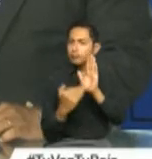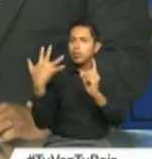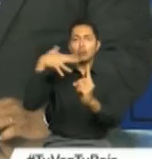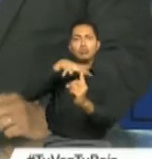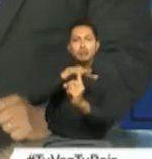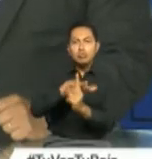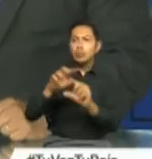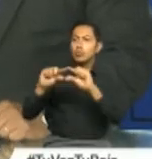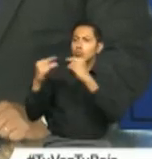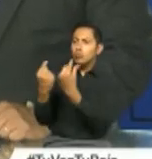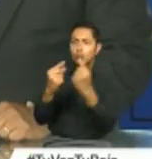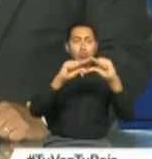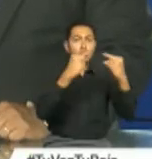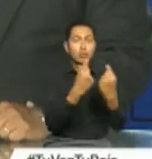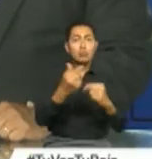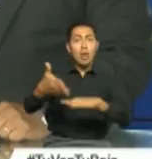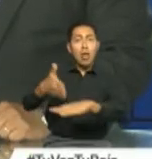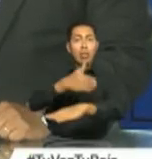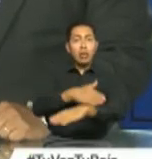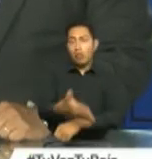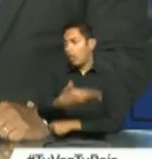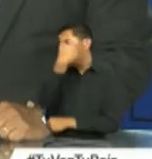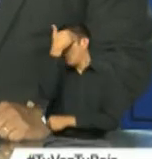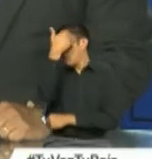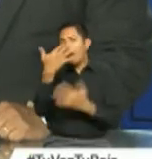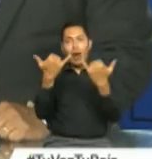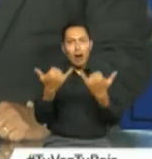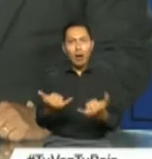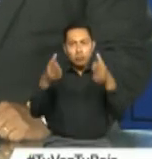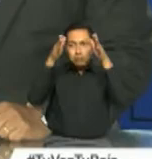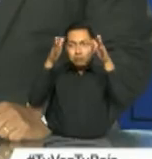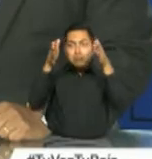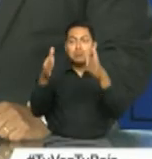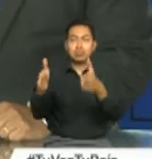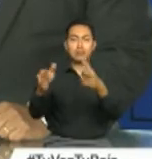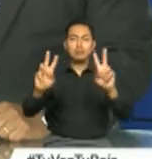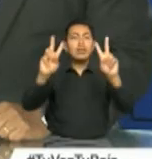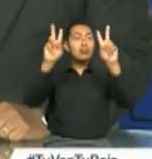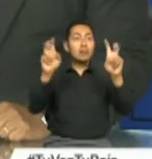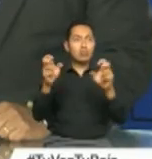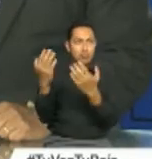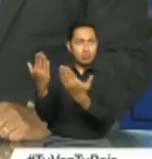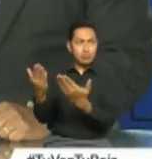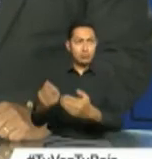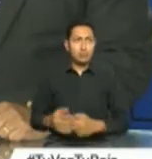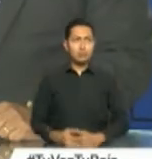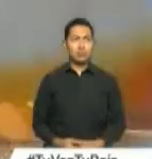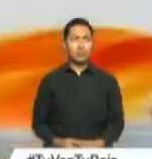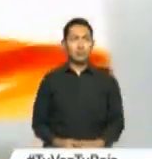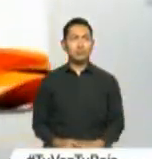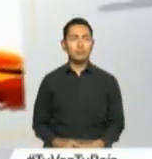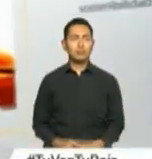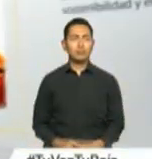a sectores que antes estaban olvidados. Veamos un poco más sobre este tema en la siguiente nota.